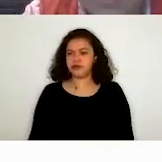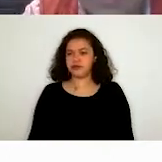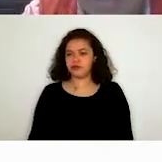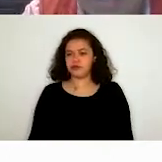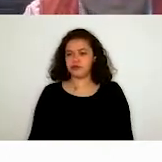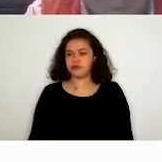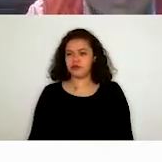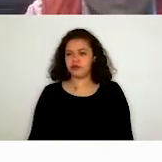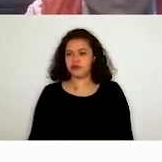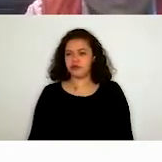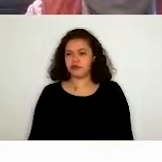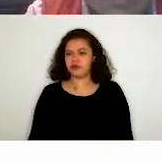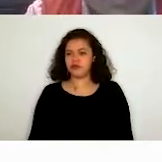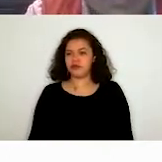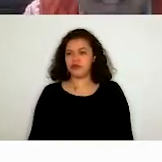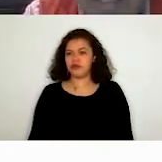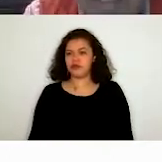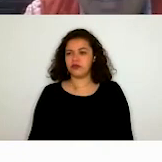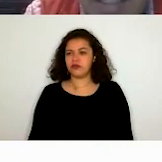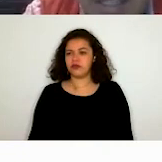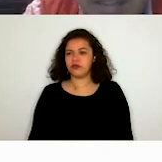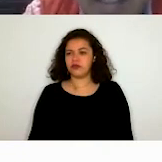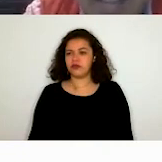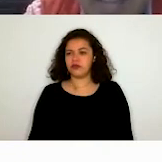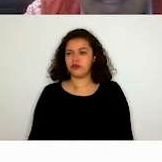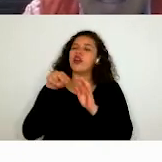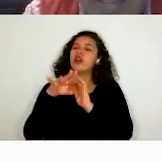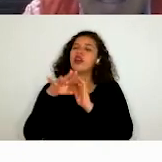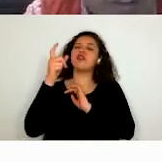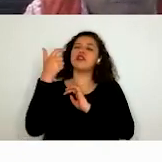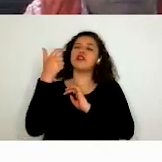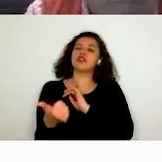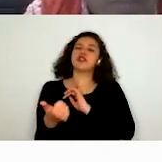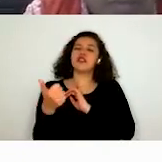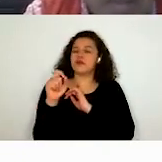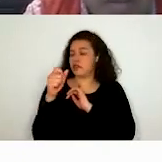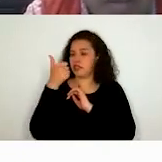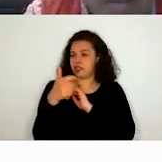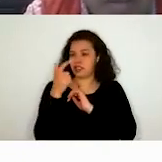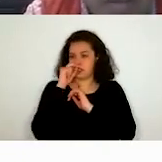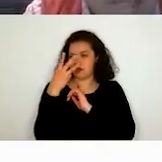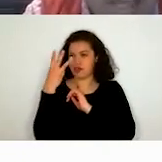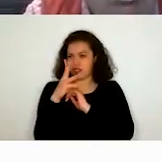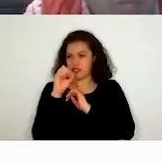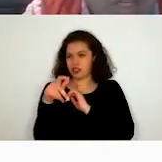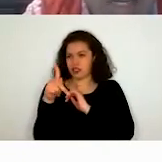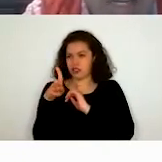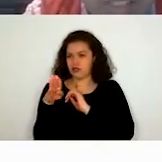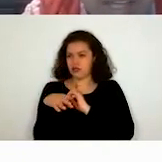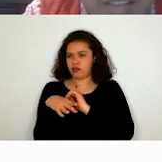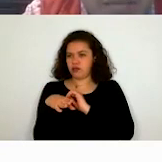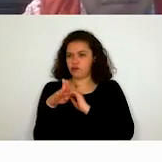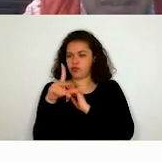Que estén identificadas conforme a lo señalado en la NOM 26 y en la 3 de la SEGOP. Que comuniquen